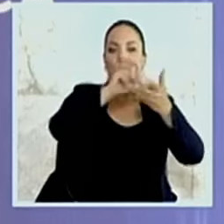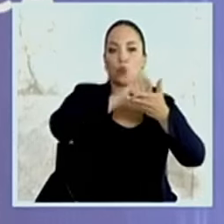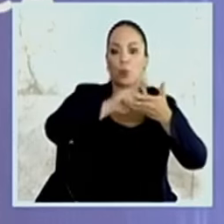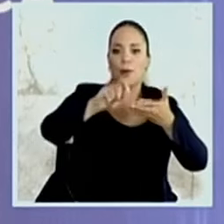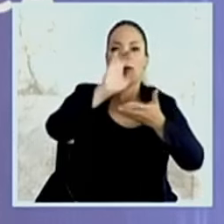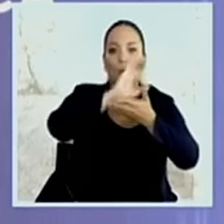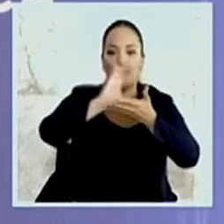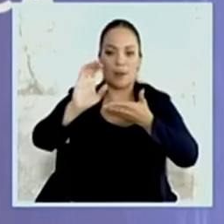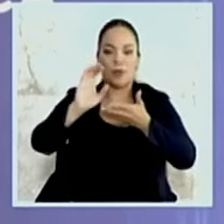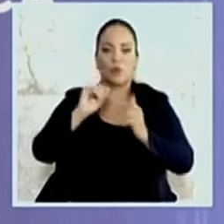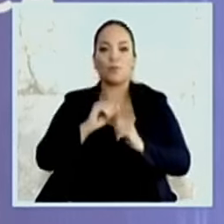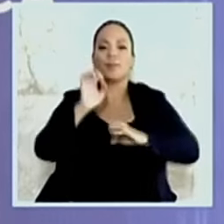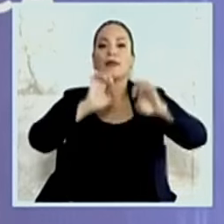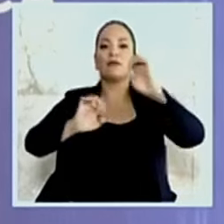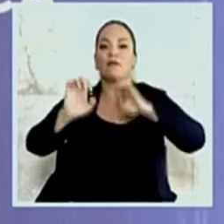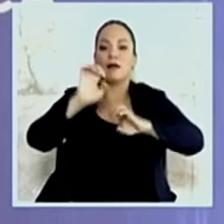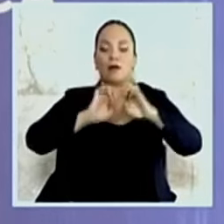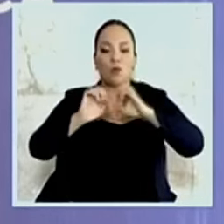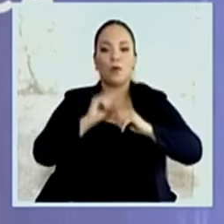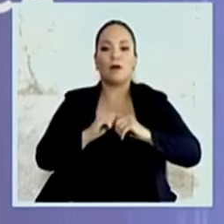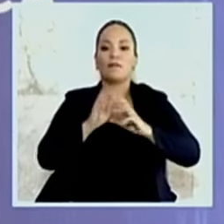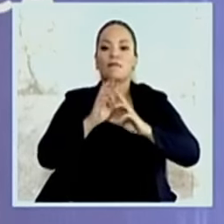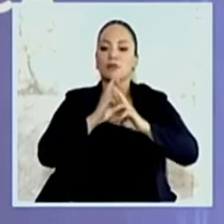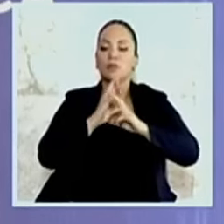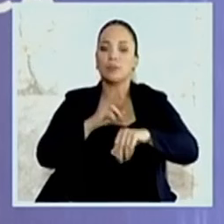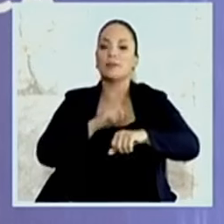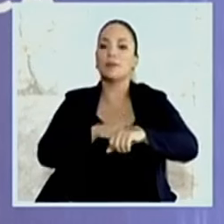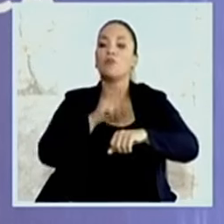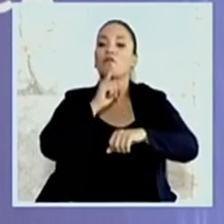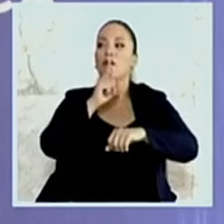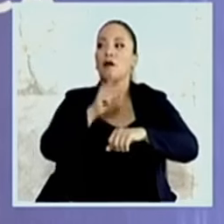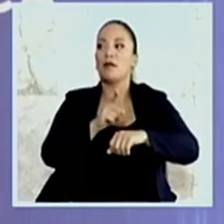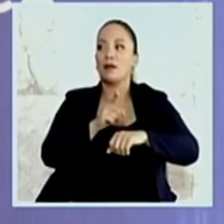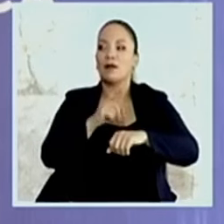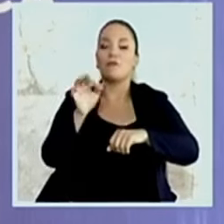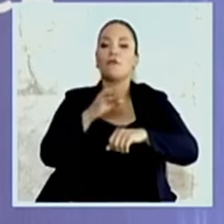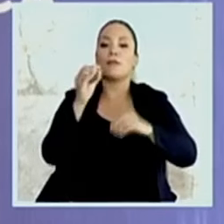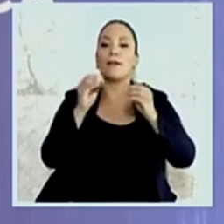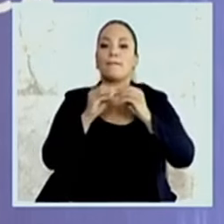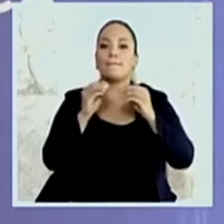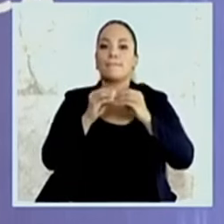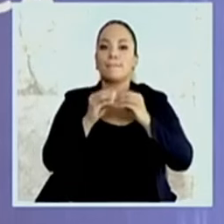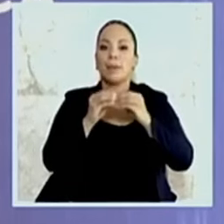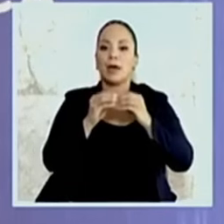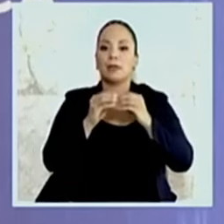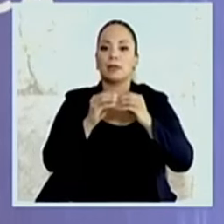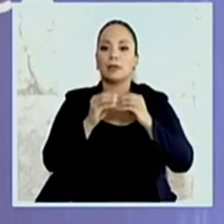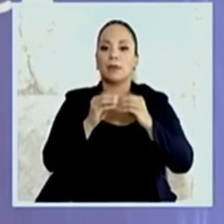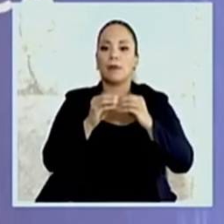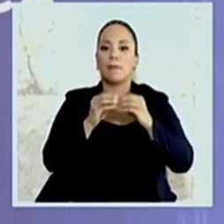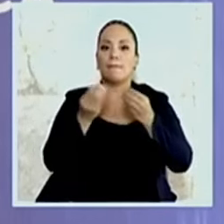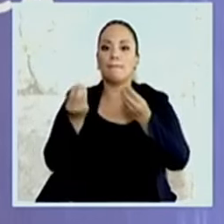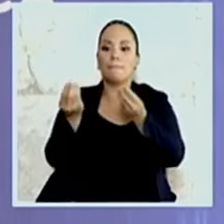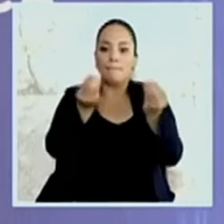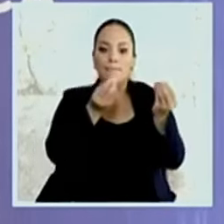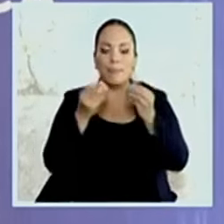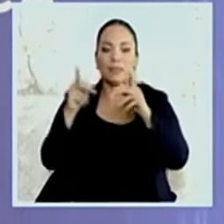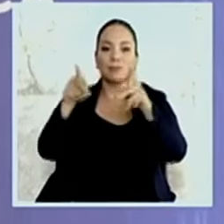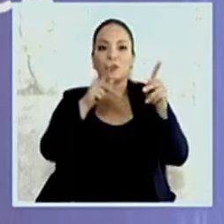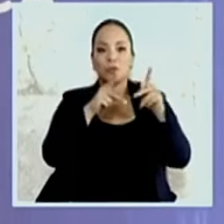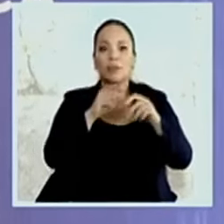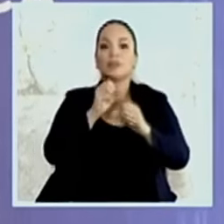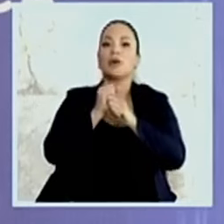una plataforma en línea que le permite al MEP aplicar pruebas en la escuela y el colegio